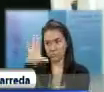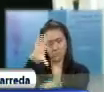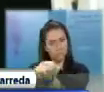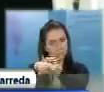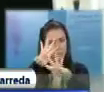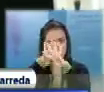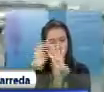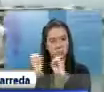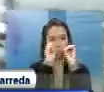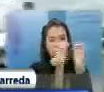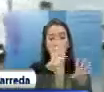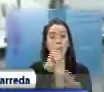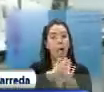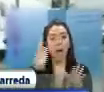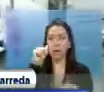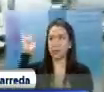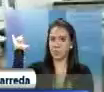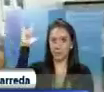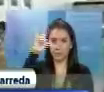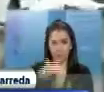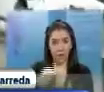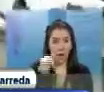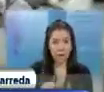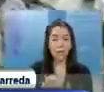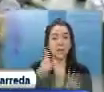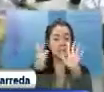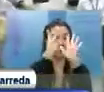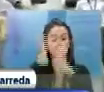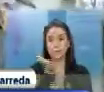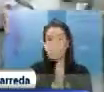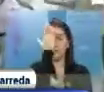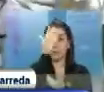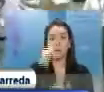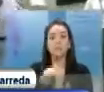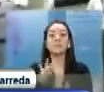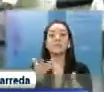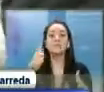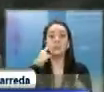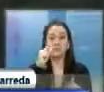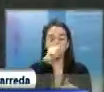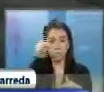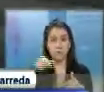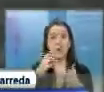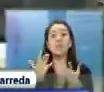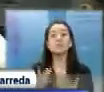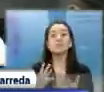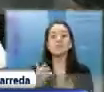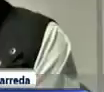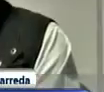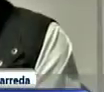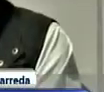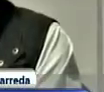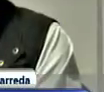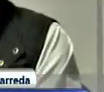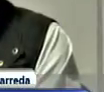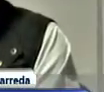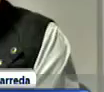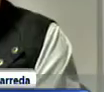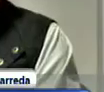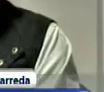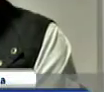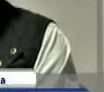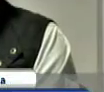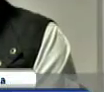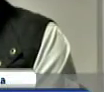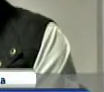Sicavisa salió del país con documentos falsos y se movilizaba en su vehículo de modelo reciente con placas del estado de Chiapas. Hubo